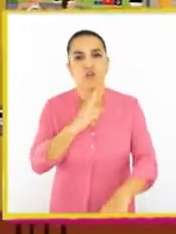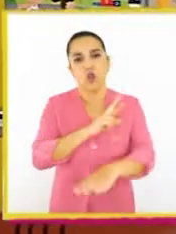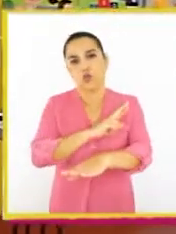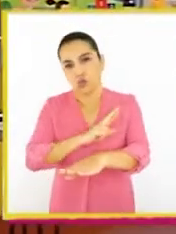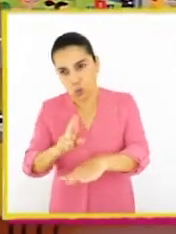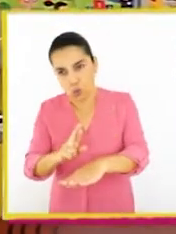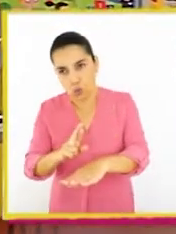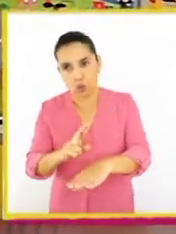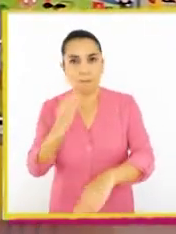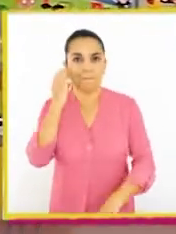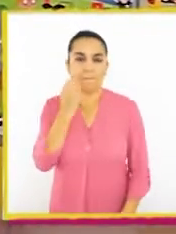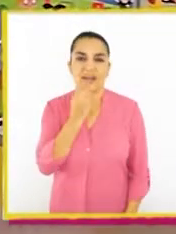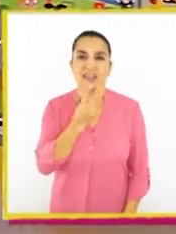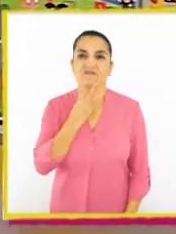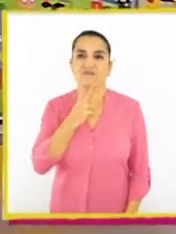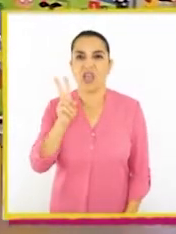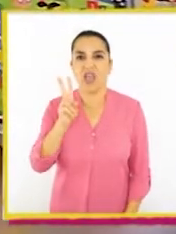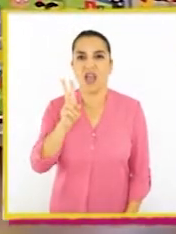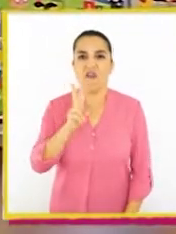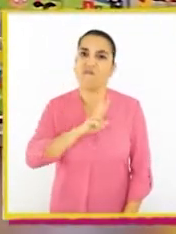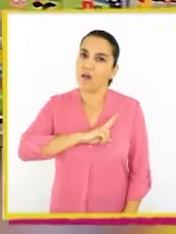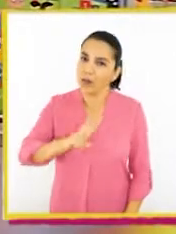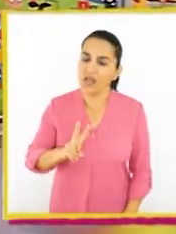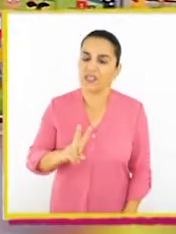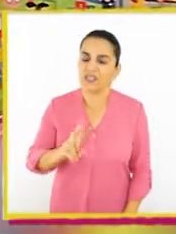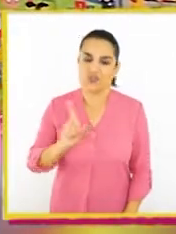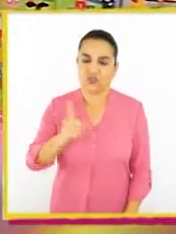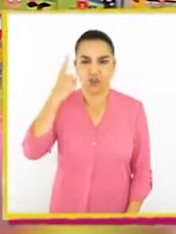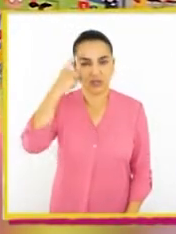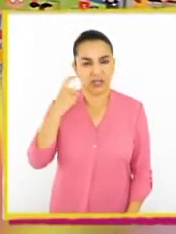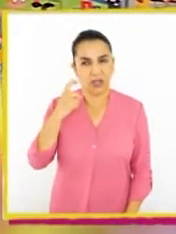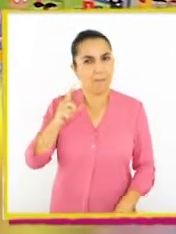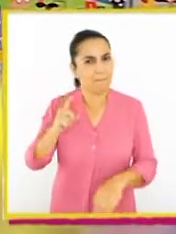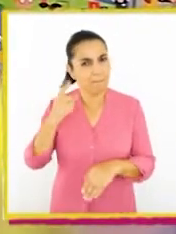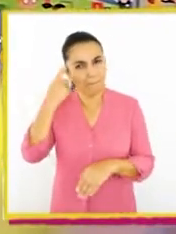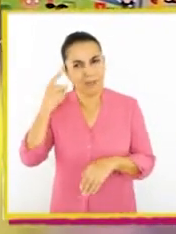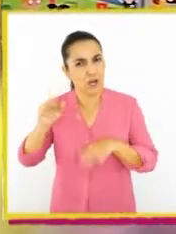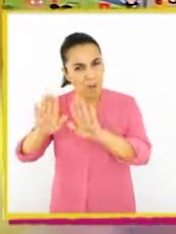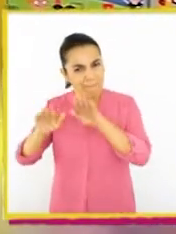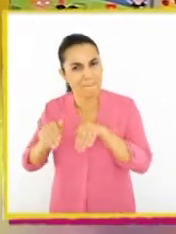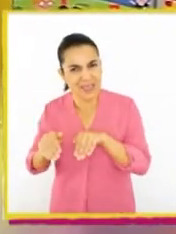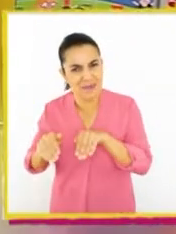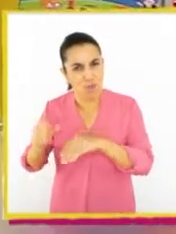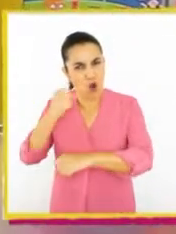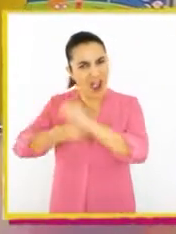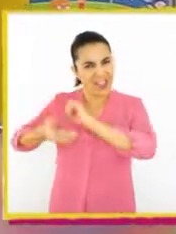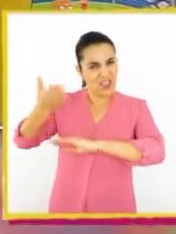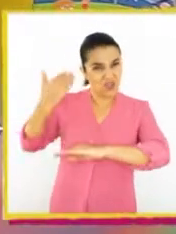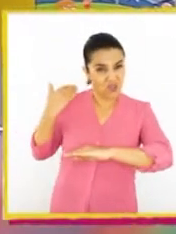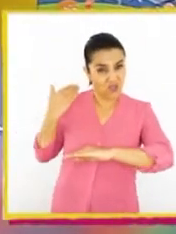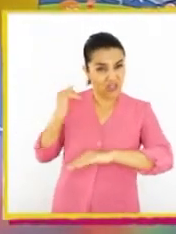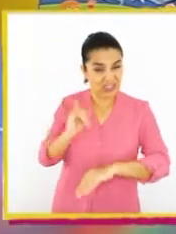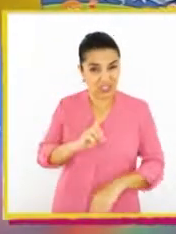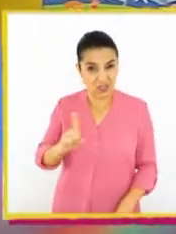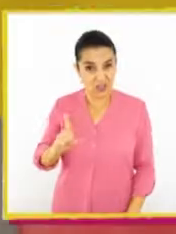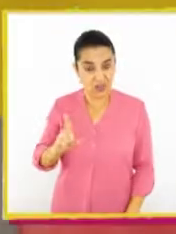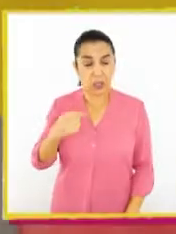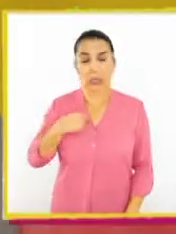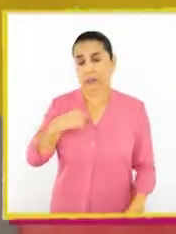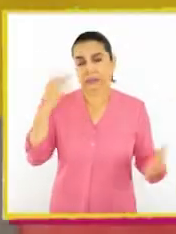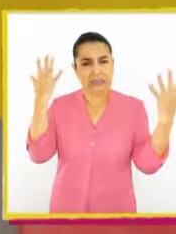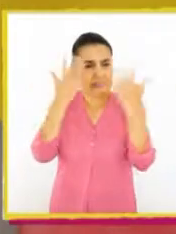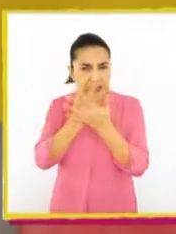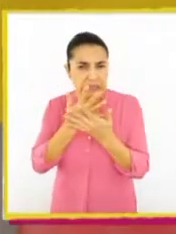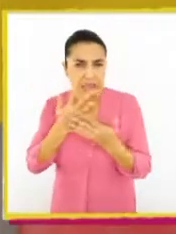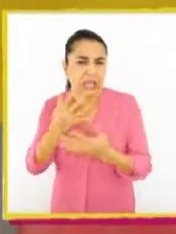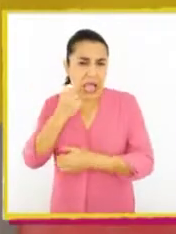y Arturo Prat vivía en Valparaíso. No creo. Pero eso sí, ¿fueron contemporáneos o no?